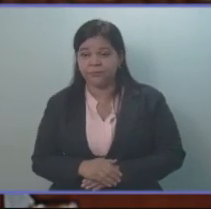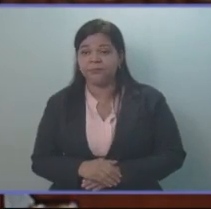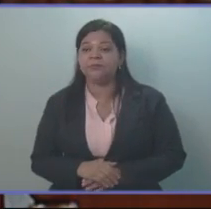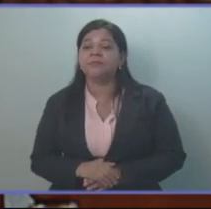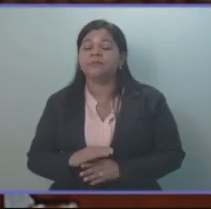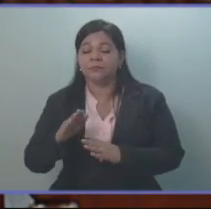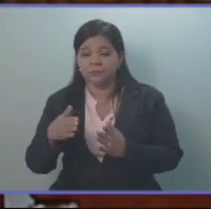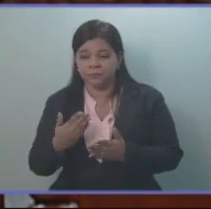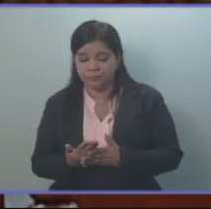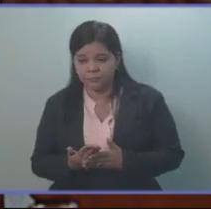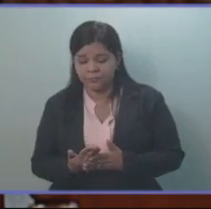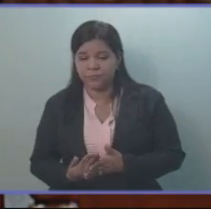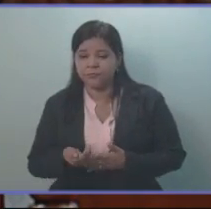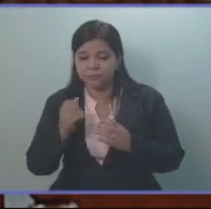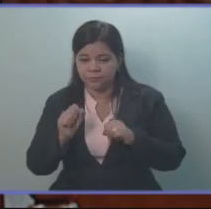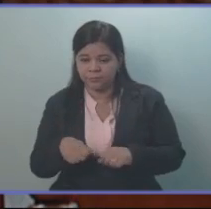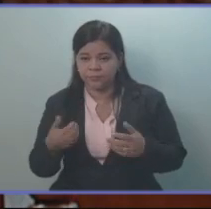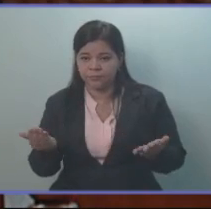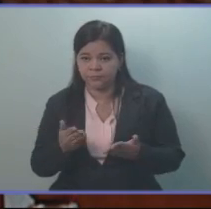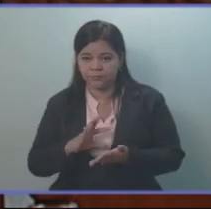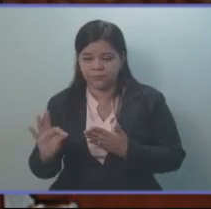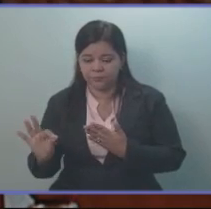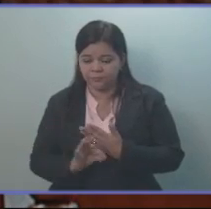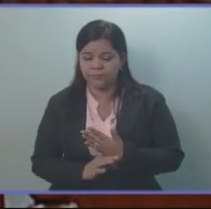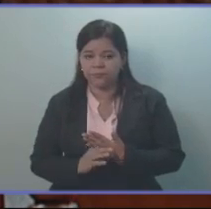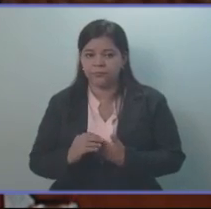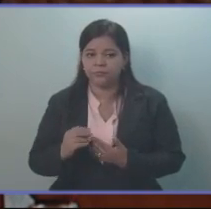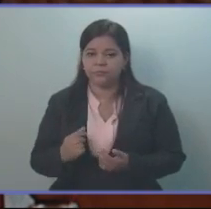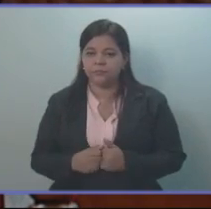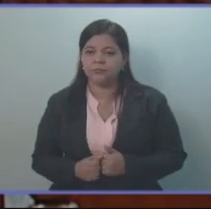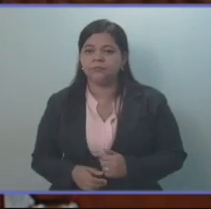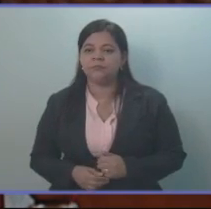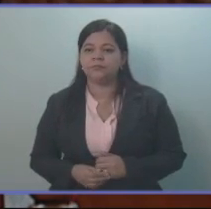Salvador para la realización del proyecto denominado